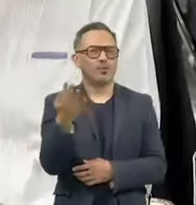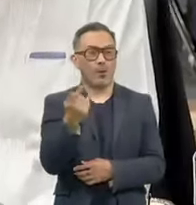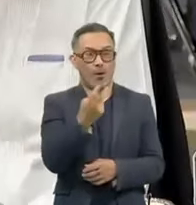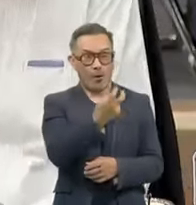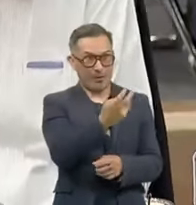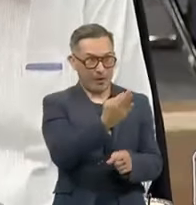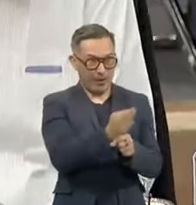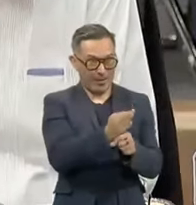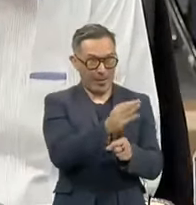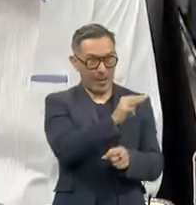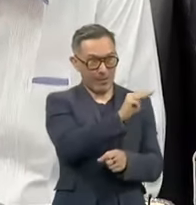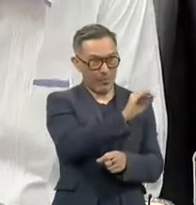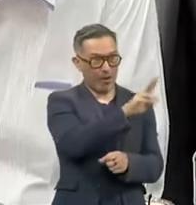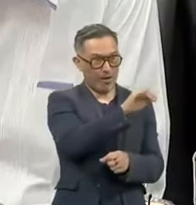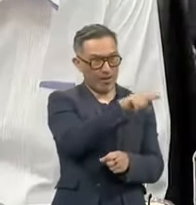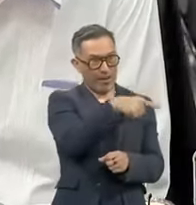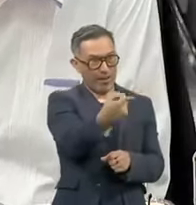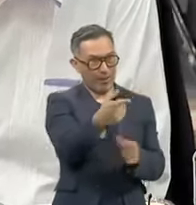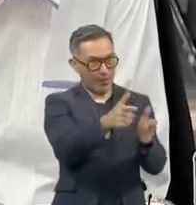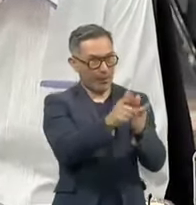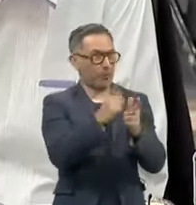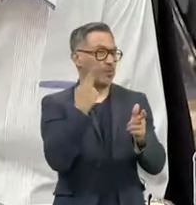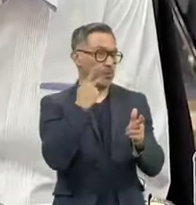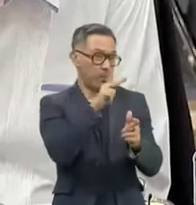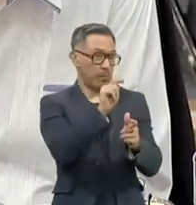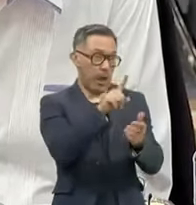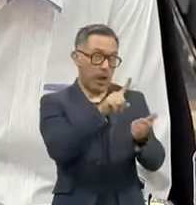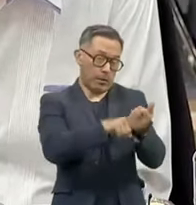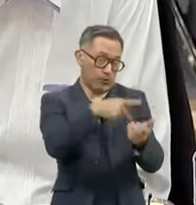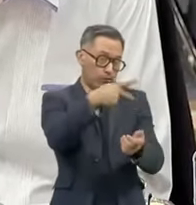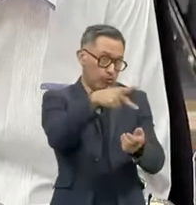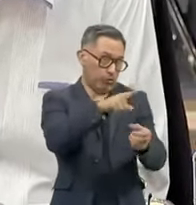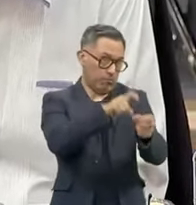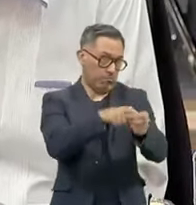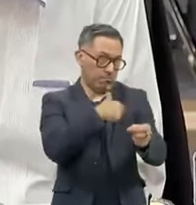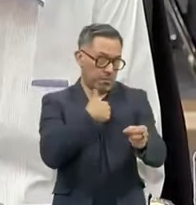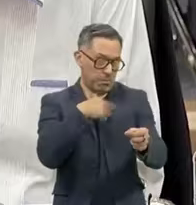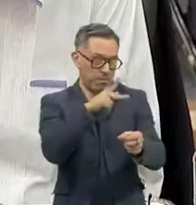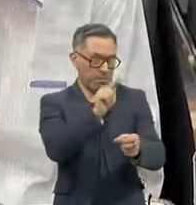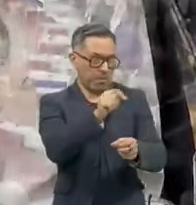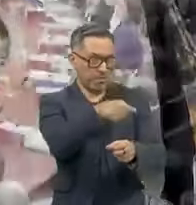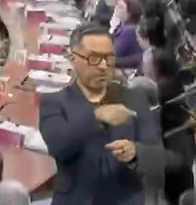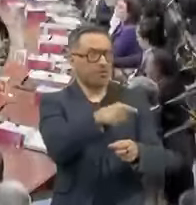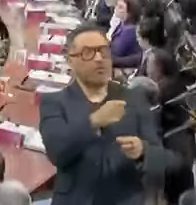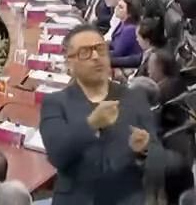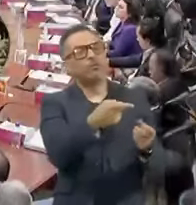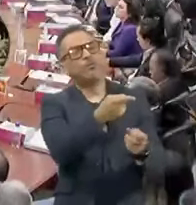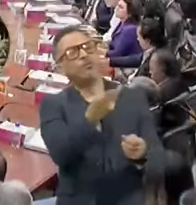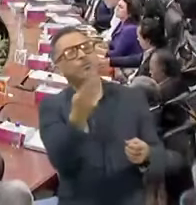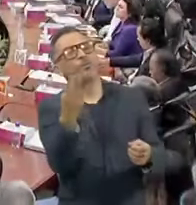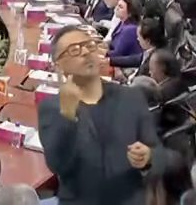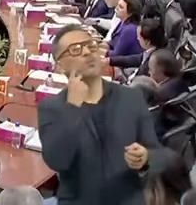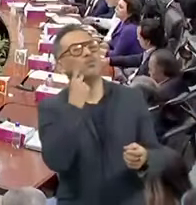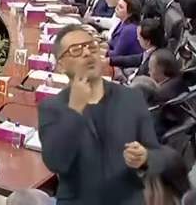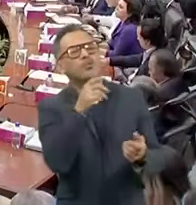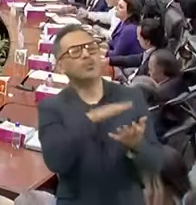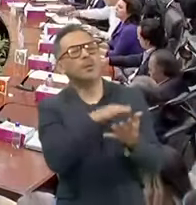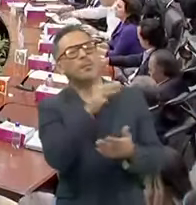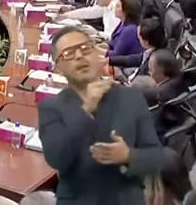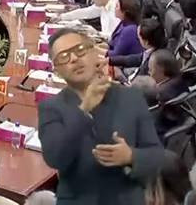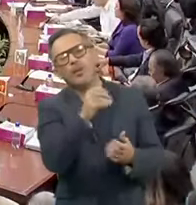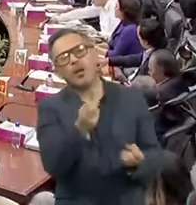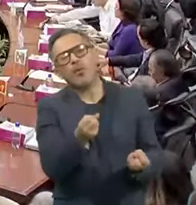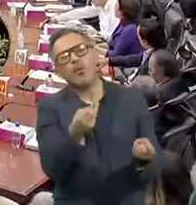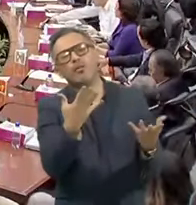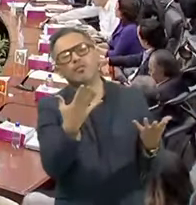está dando Morena a tu partido, el PT, porque es tu partido, es el PT. ¿Cuántos de esos diputados son de mayoría? Es cuánto. Muchas gracias